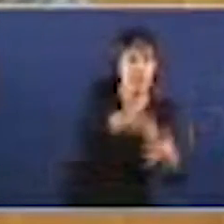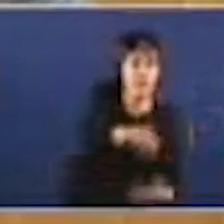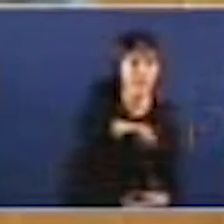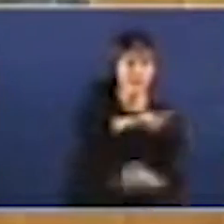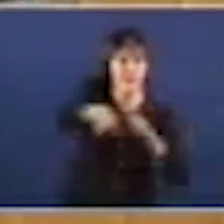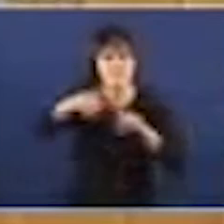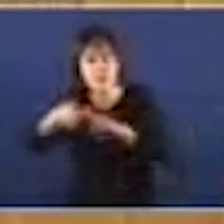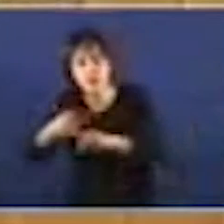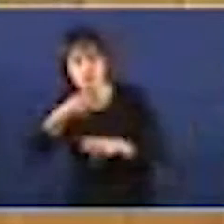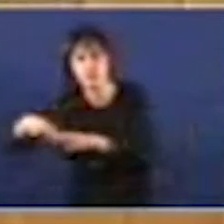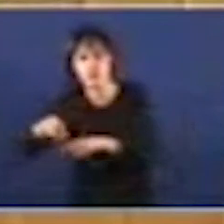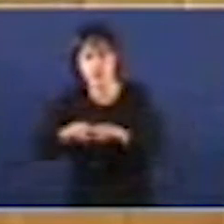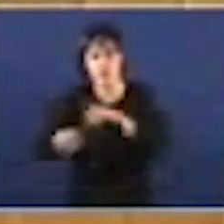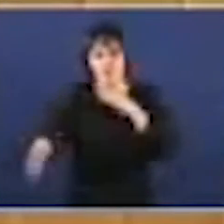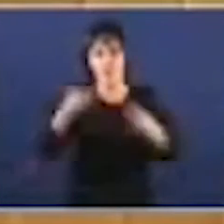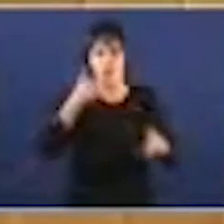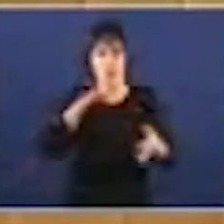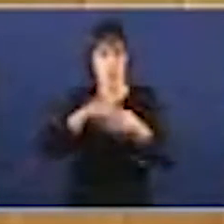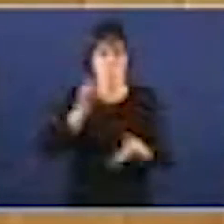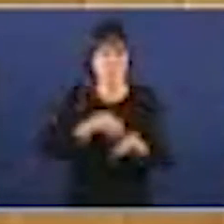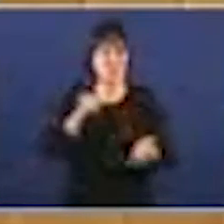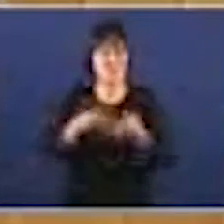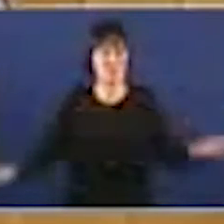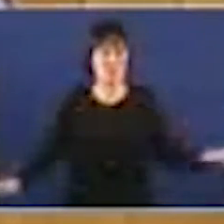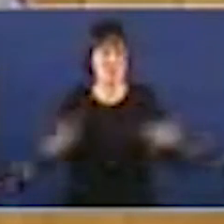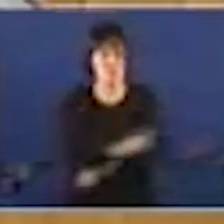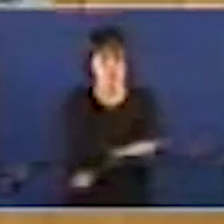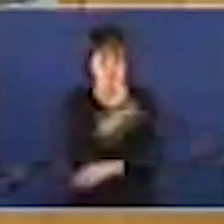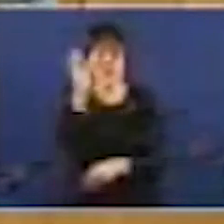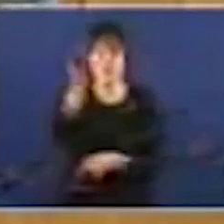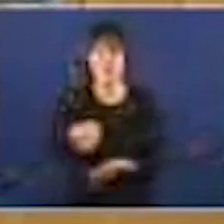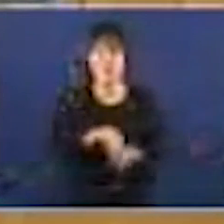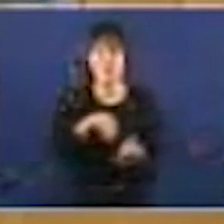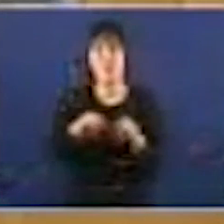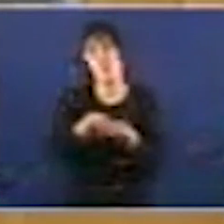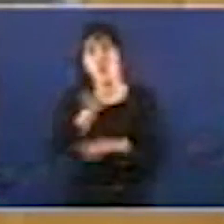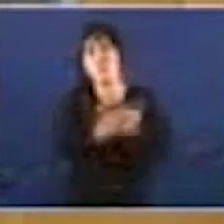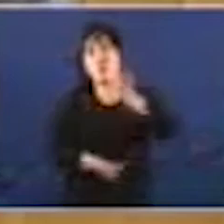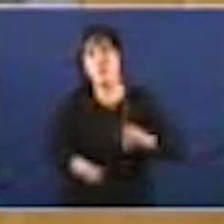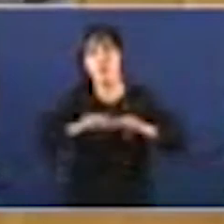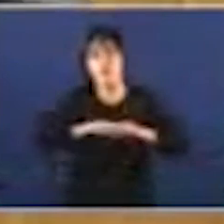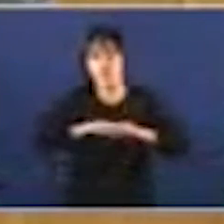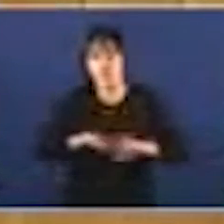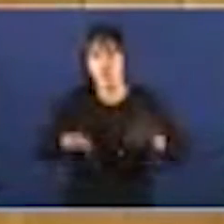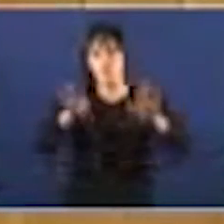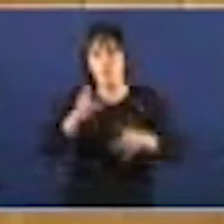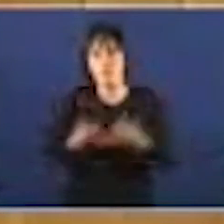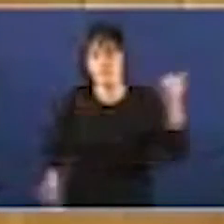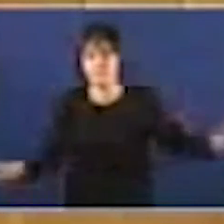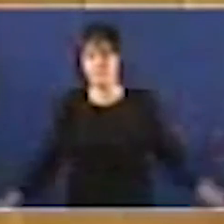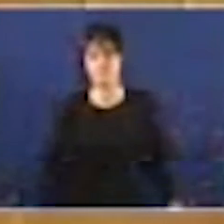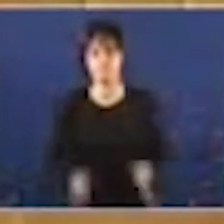una relación tantas veces contradictoria en ocasiones incluso dilemática bien a su peripecia simplifica